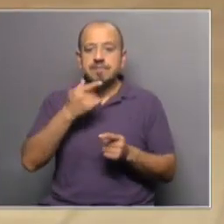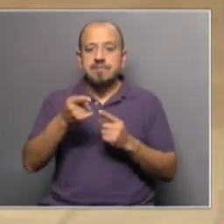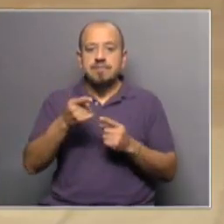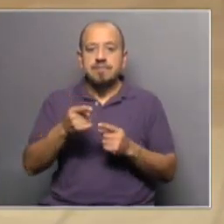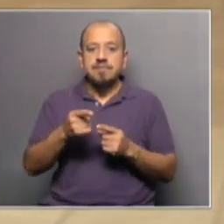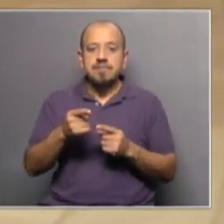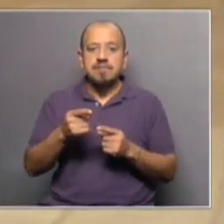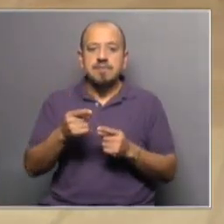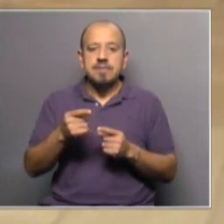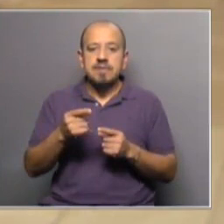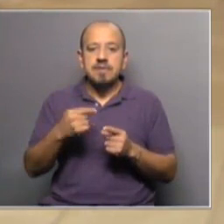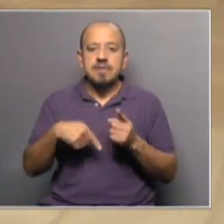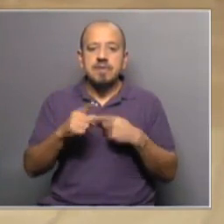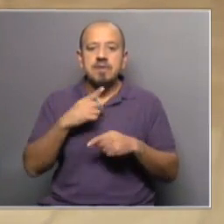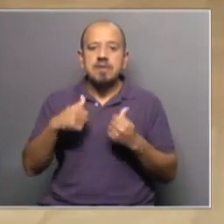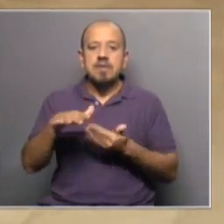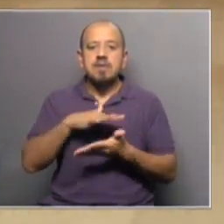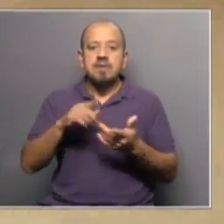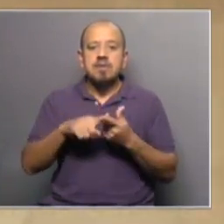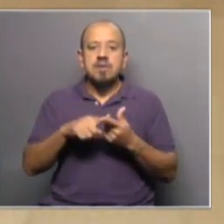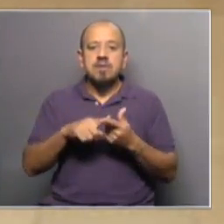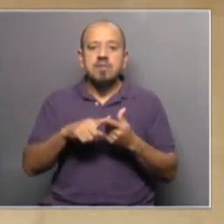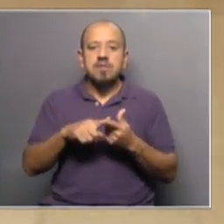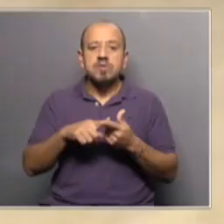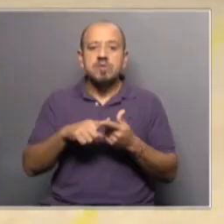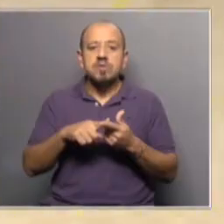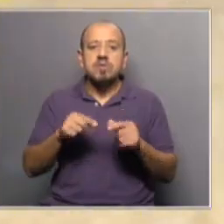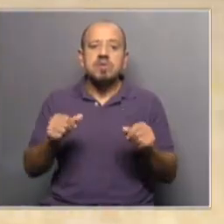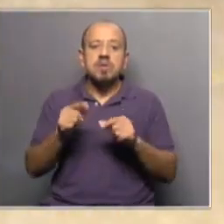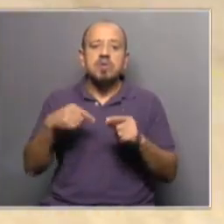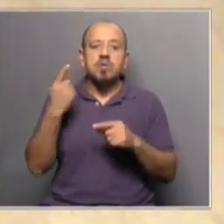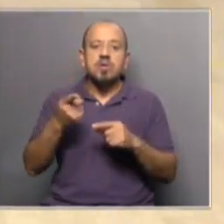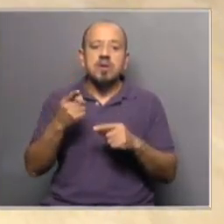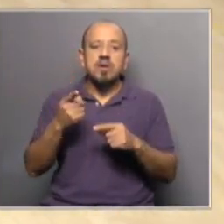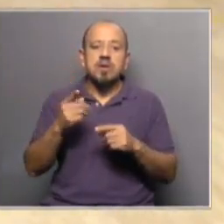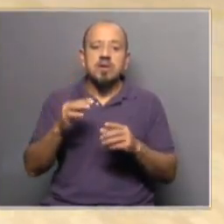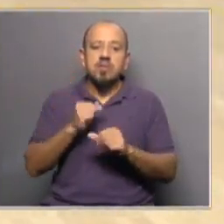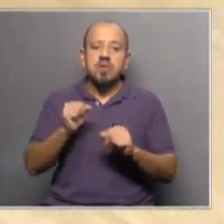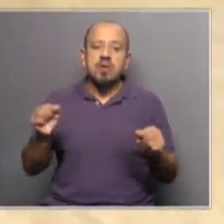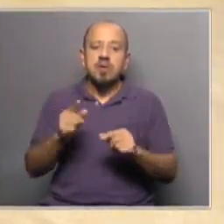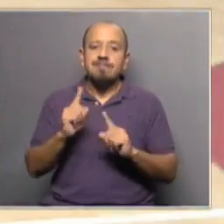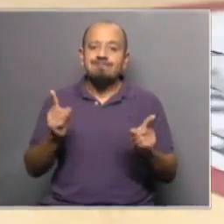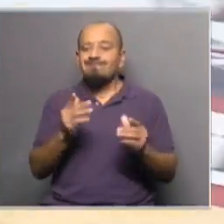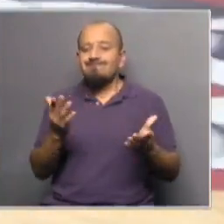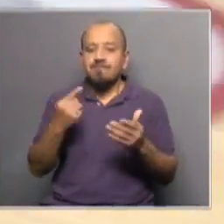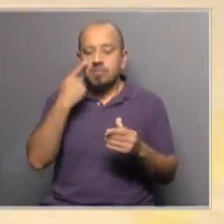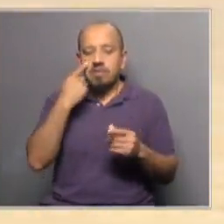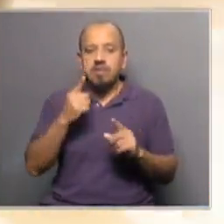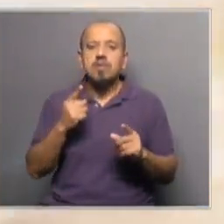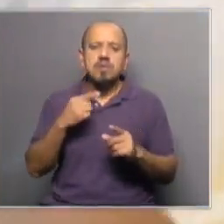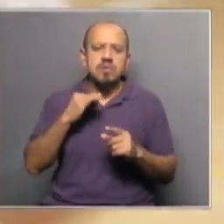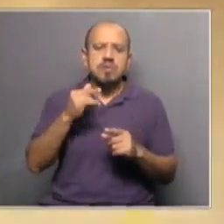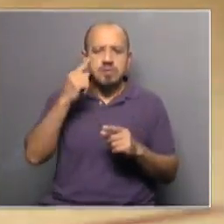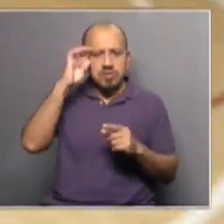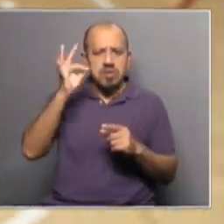puede ayudar? Porque más allá de que se dio la situación, vos te animaste a hacerlo. Capaz que otra en tu lugar no se hubiese animado. Sí, yo creo que sí. Y creo que va más